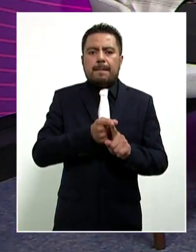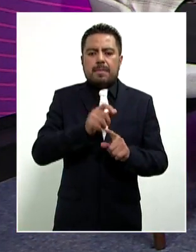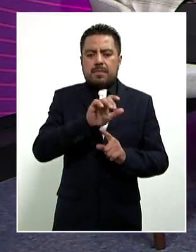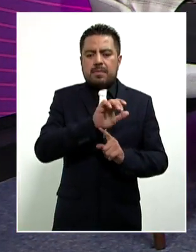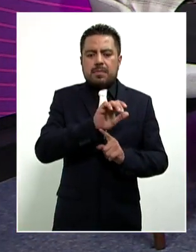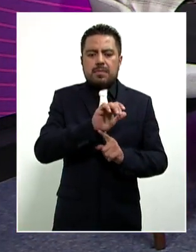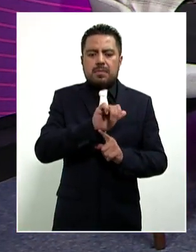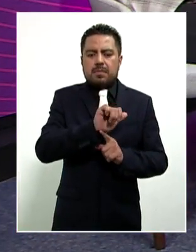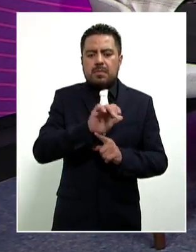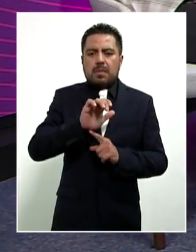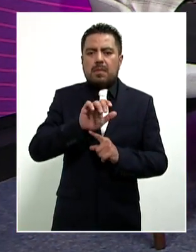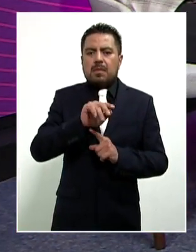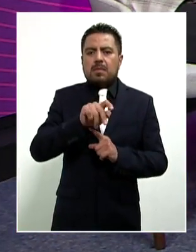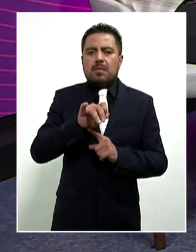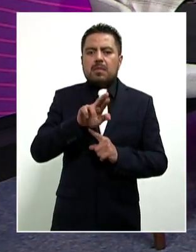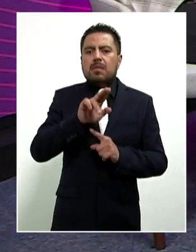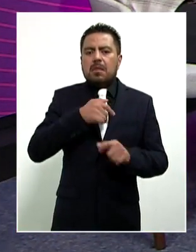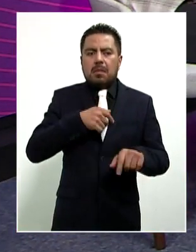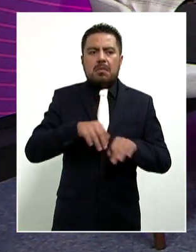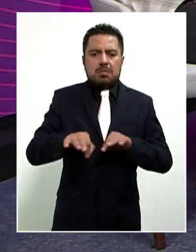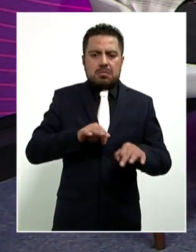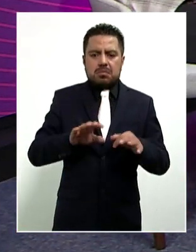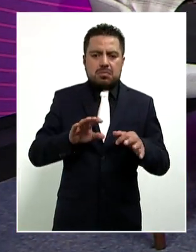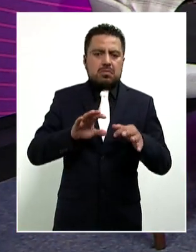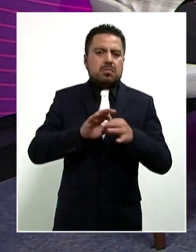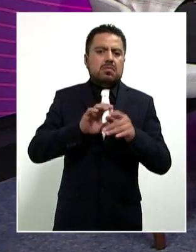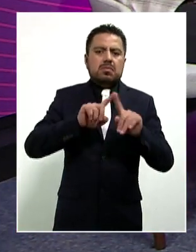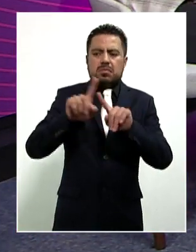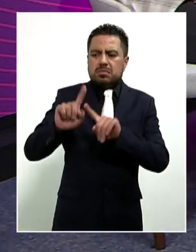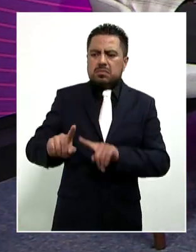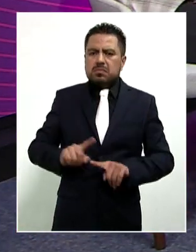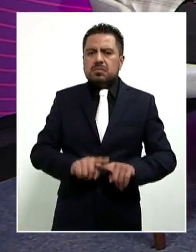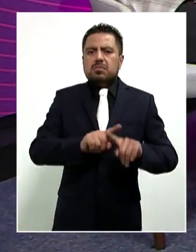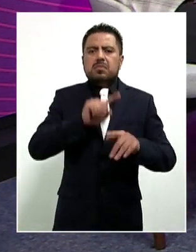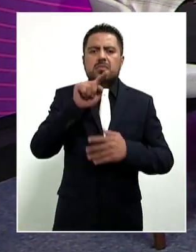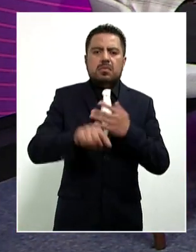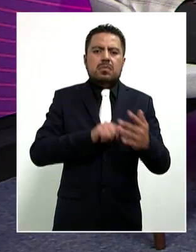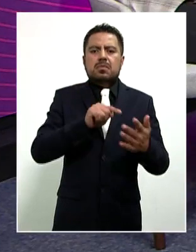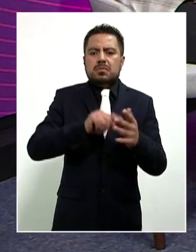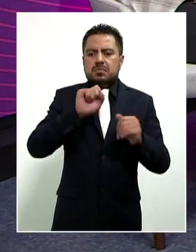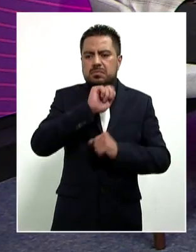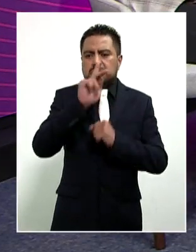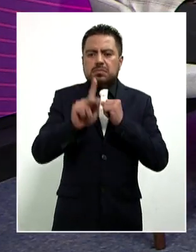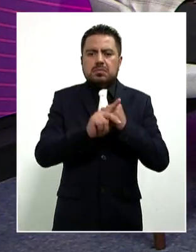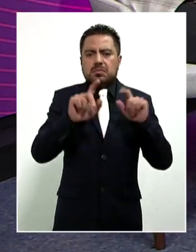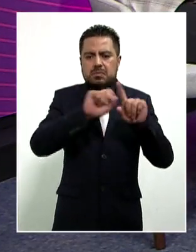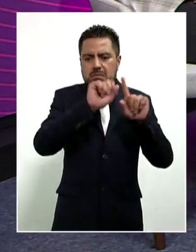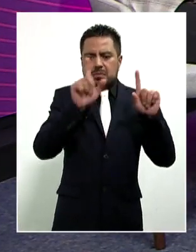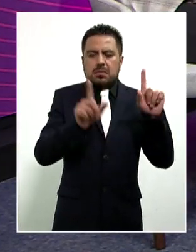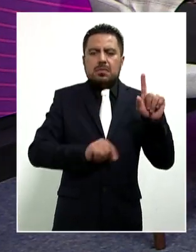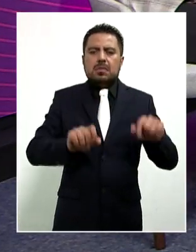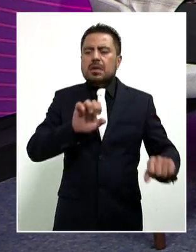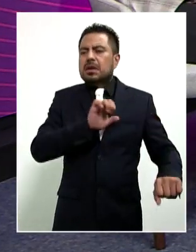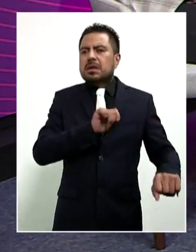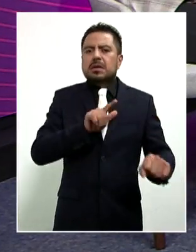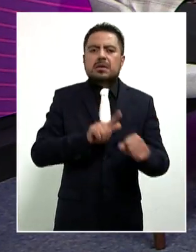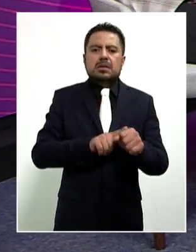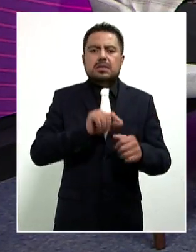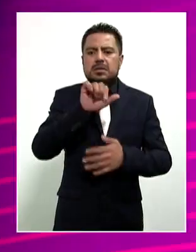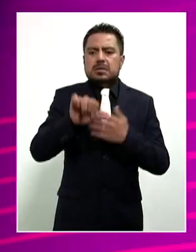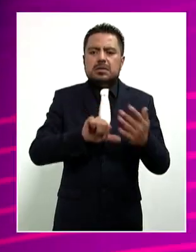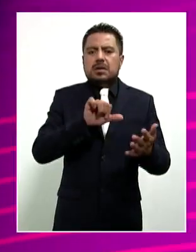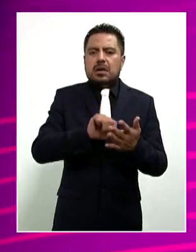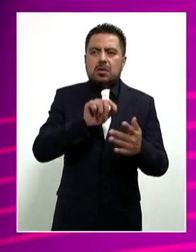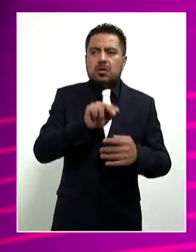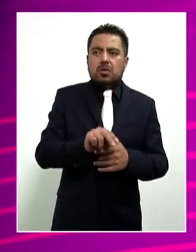ACNUR, venimos trabajando con autoridades en distintas partes de la República, y en particular en el centro y